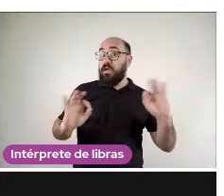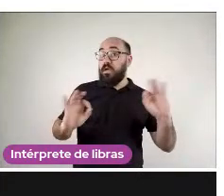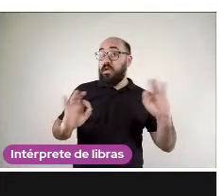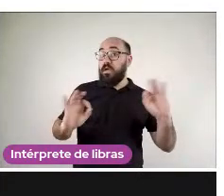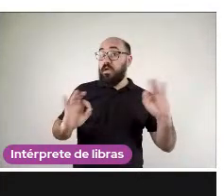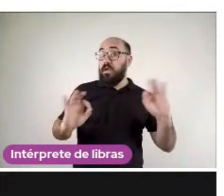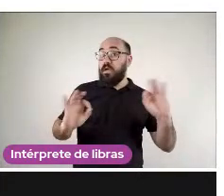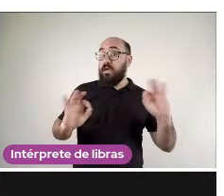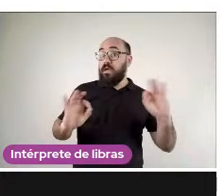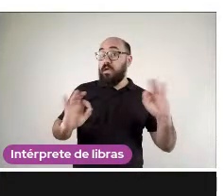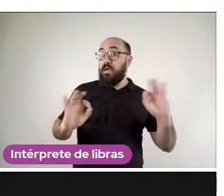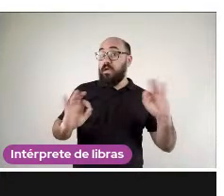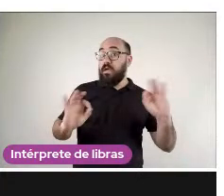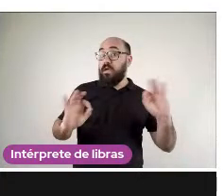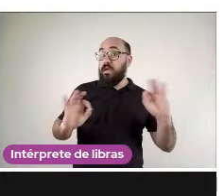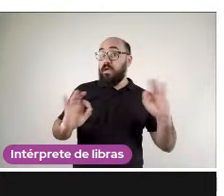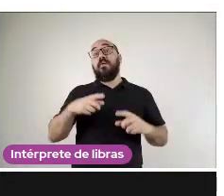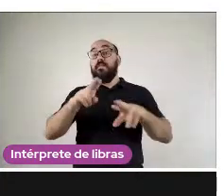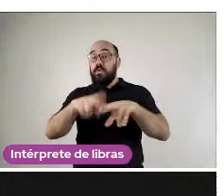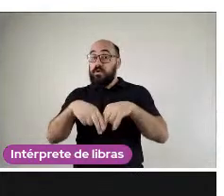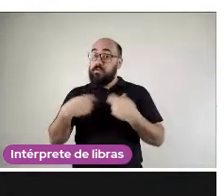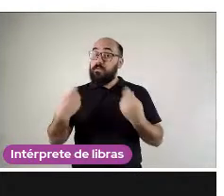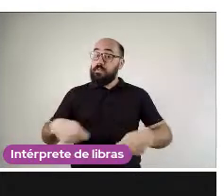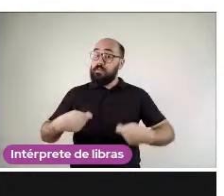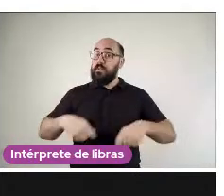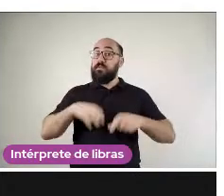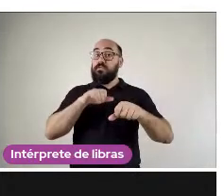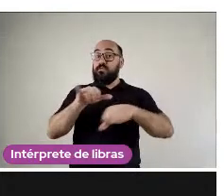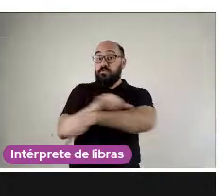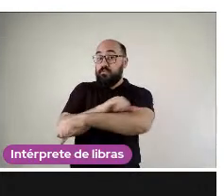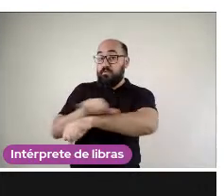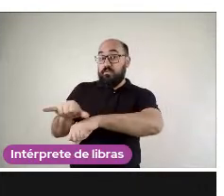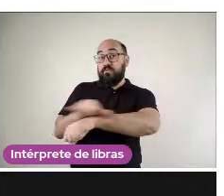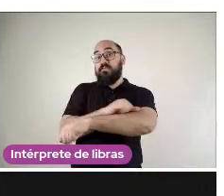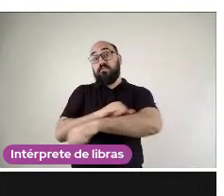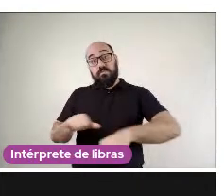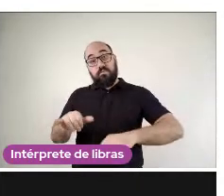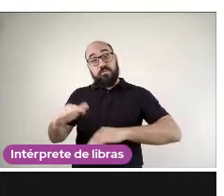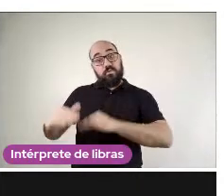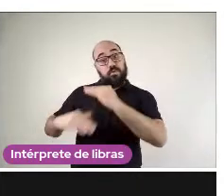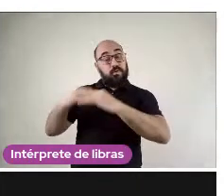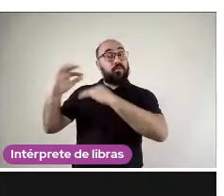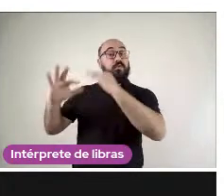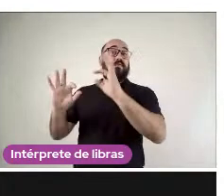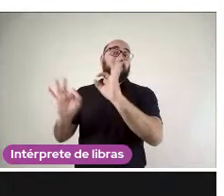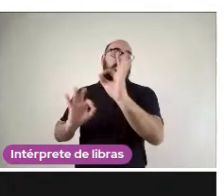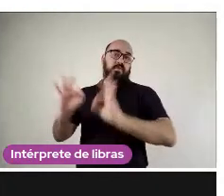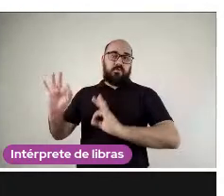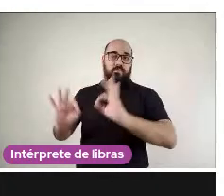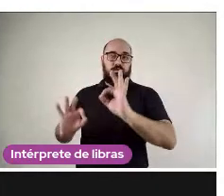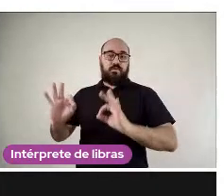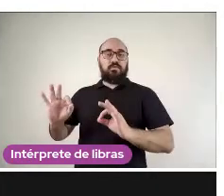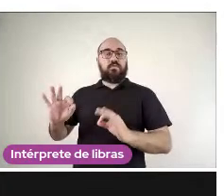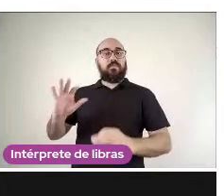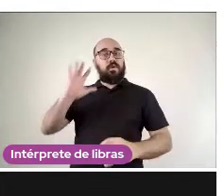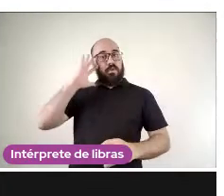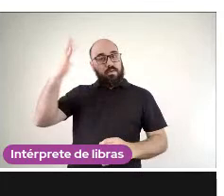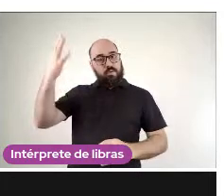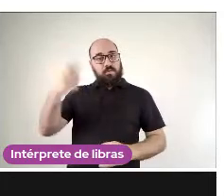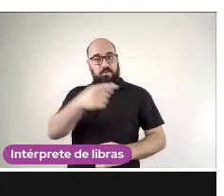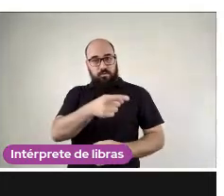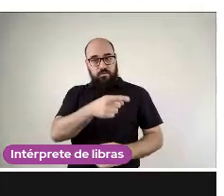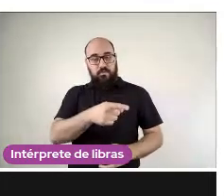caja que dice, bueno, dónde van a pescar y están respetando esas zonas protegidas, una balanza inteligente que mediante